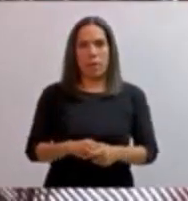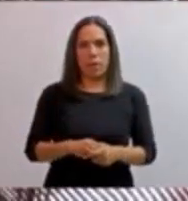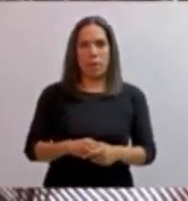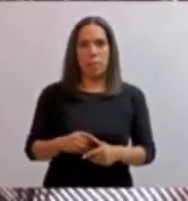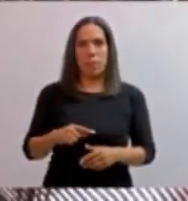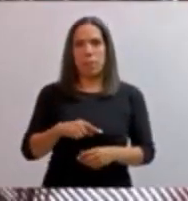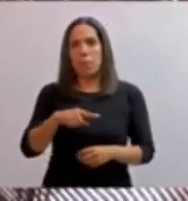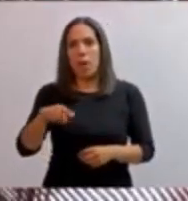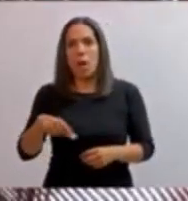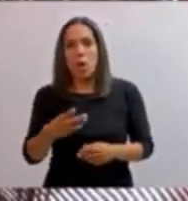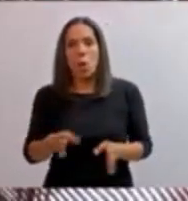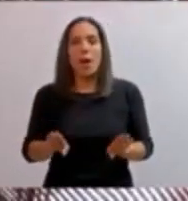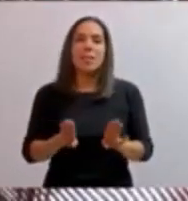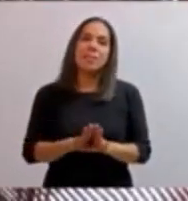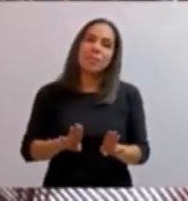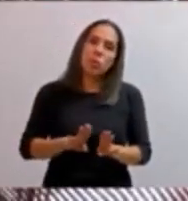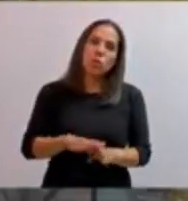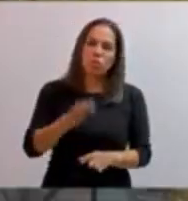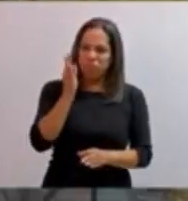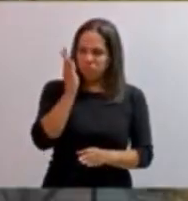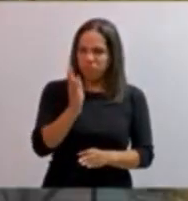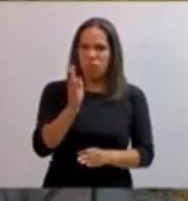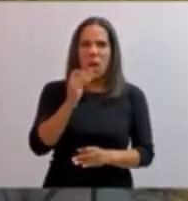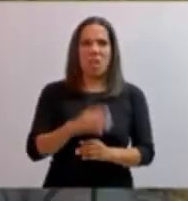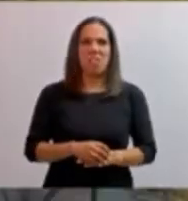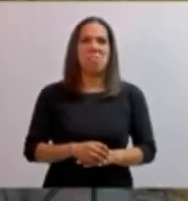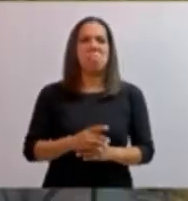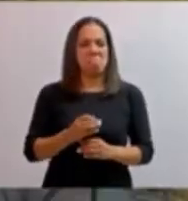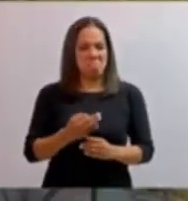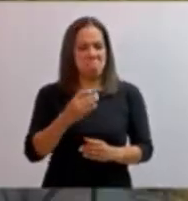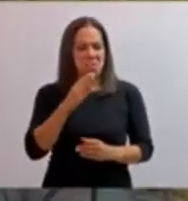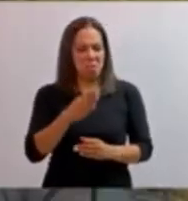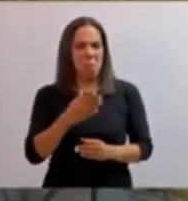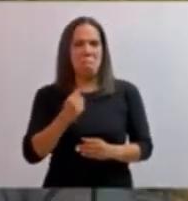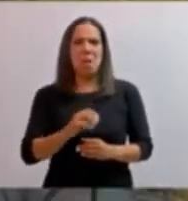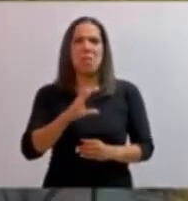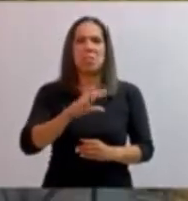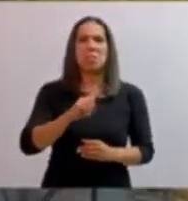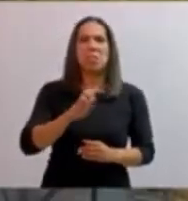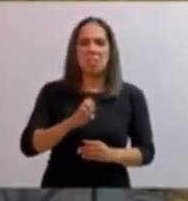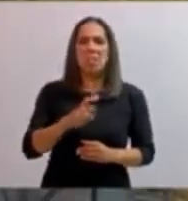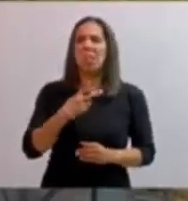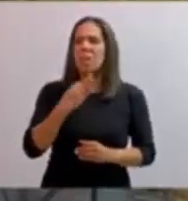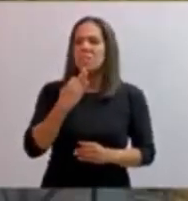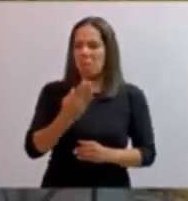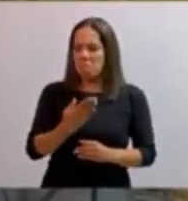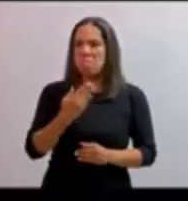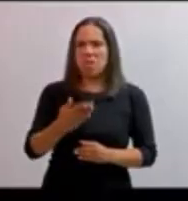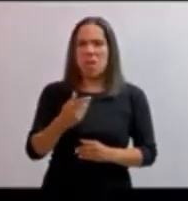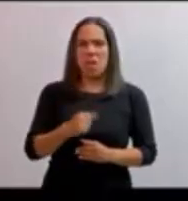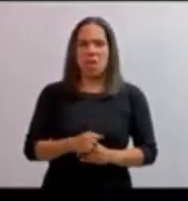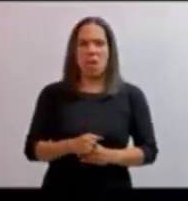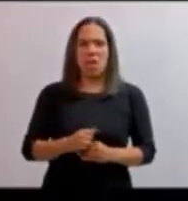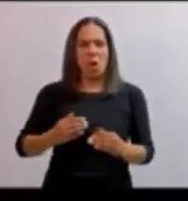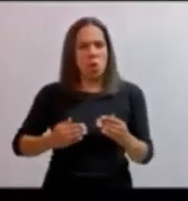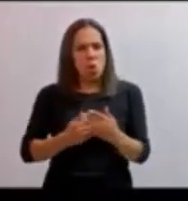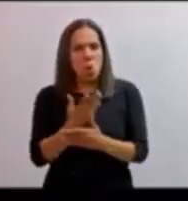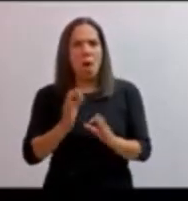donde se reconoce de manera formal al consejo técnico. Aquí se construyen